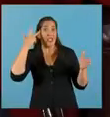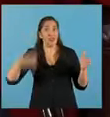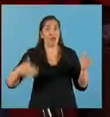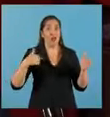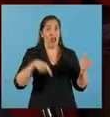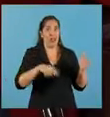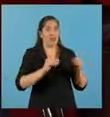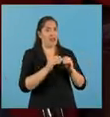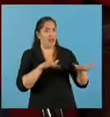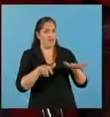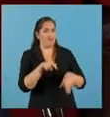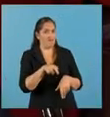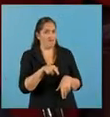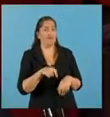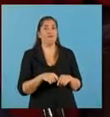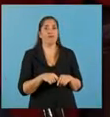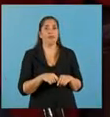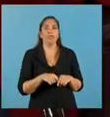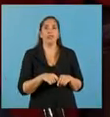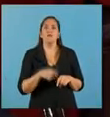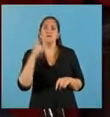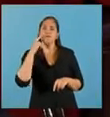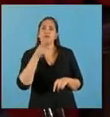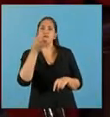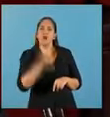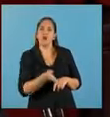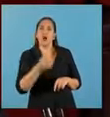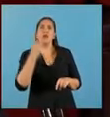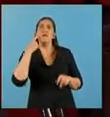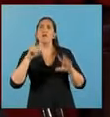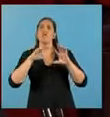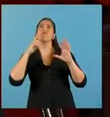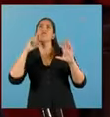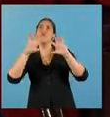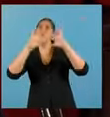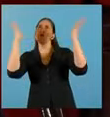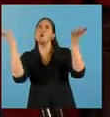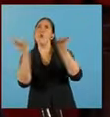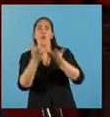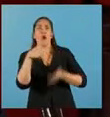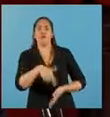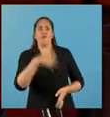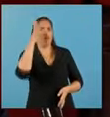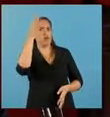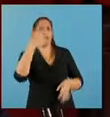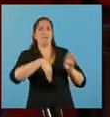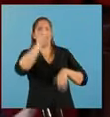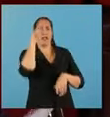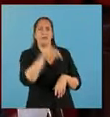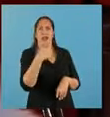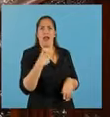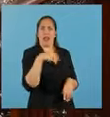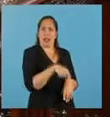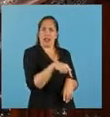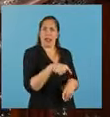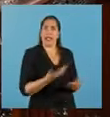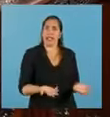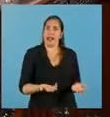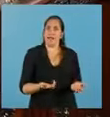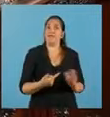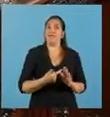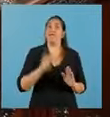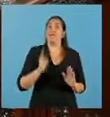país. Y fue uno de los saltos más importantes registrados a nivel mundial. Y en este dato no se incluye el